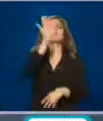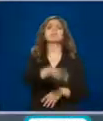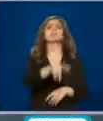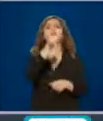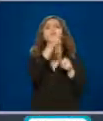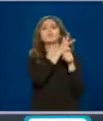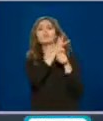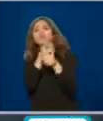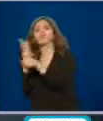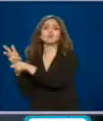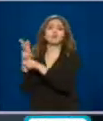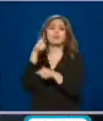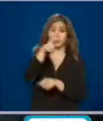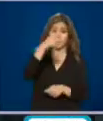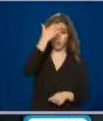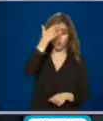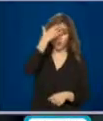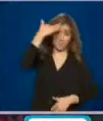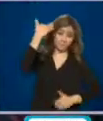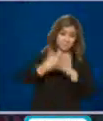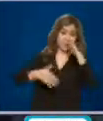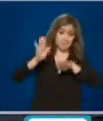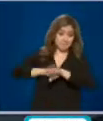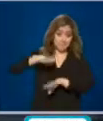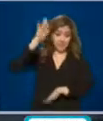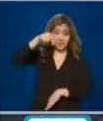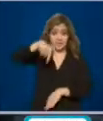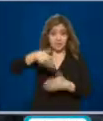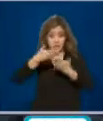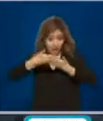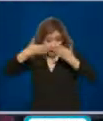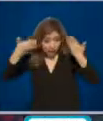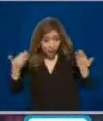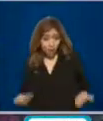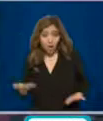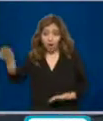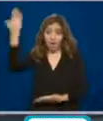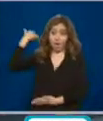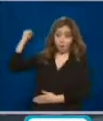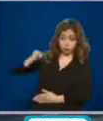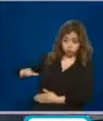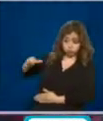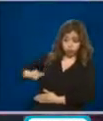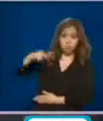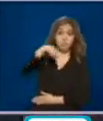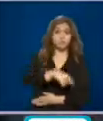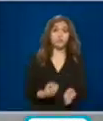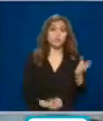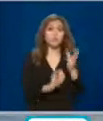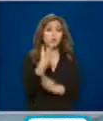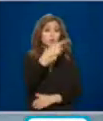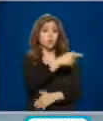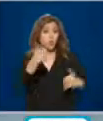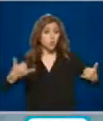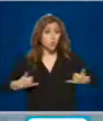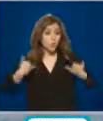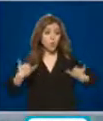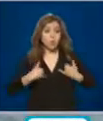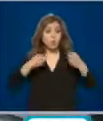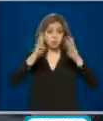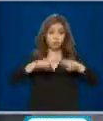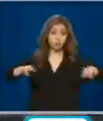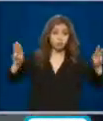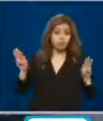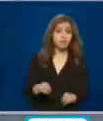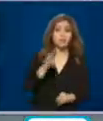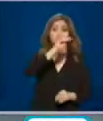si supiera nada más lo que fue antes y ahora es un centro de estudios. Bueno, miren, jovencitos que son músicos allá